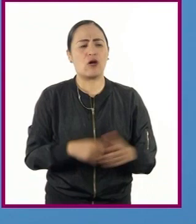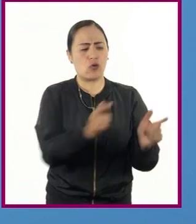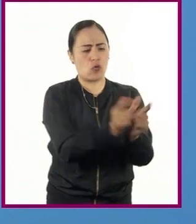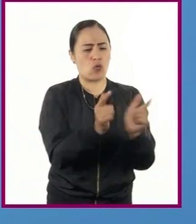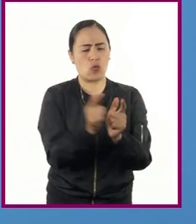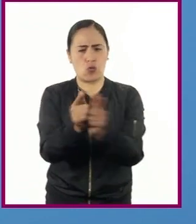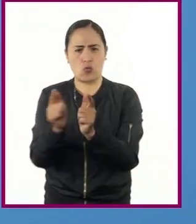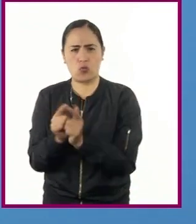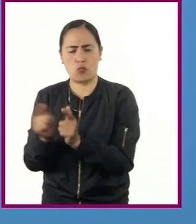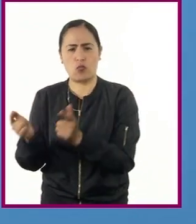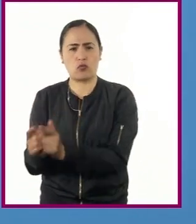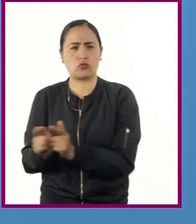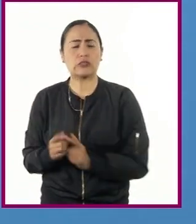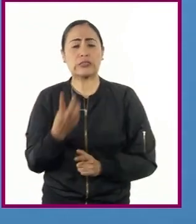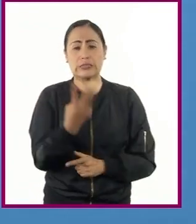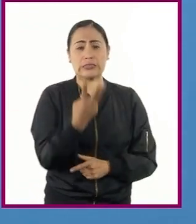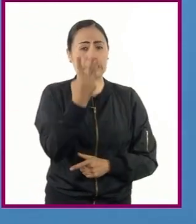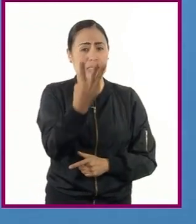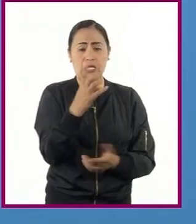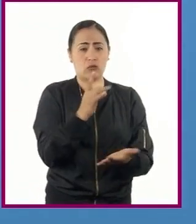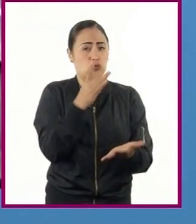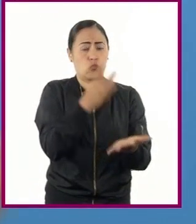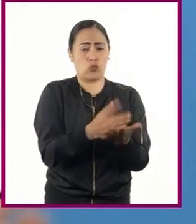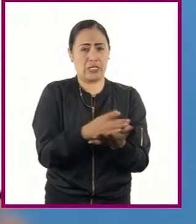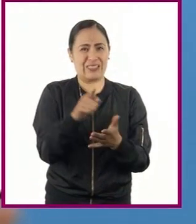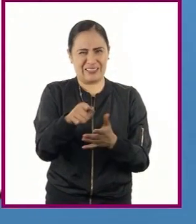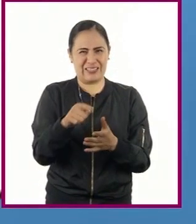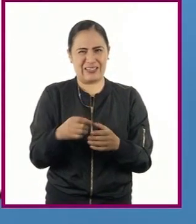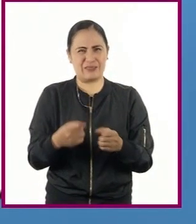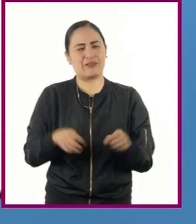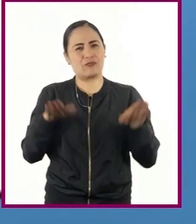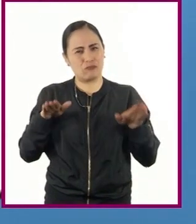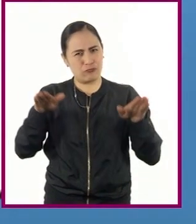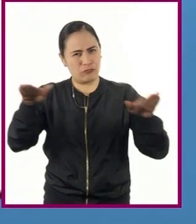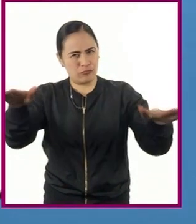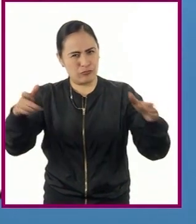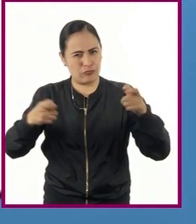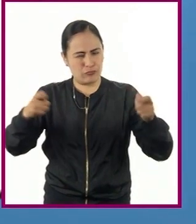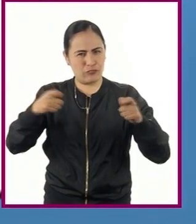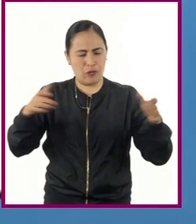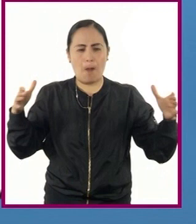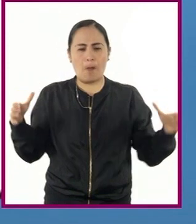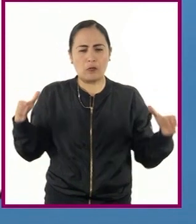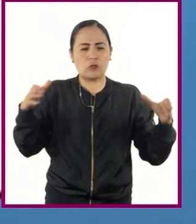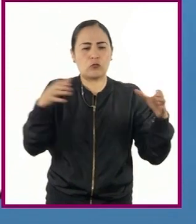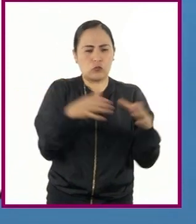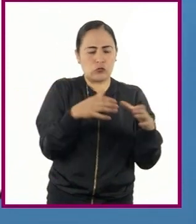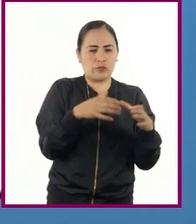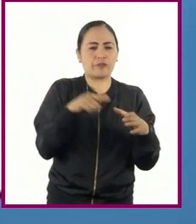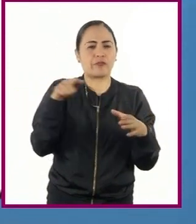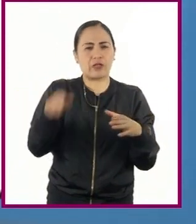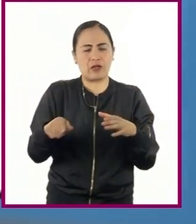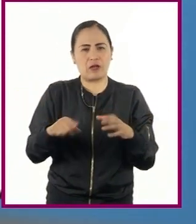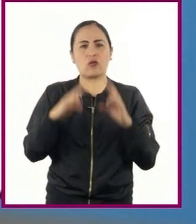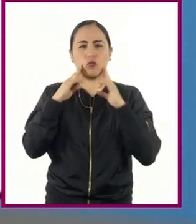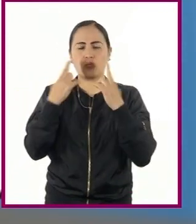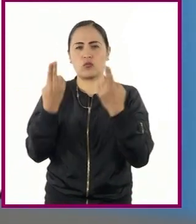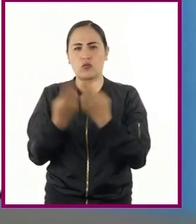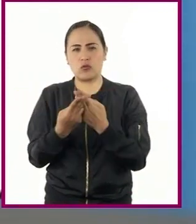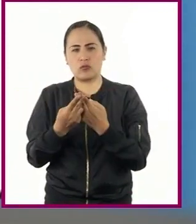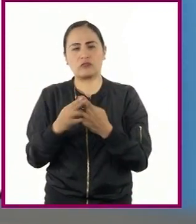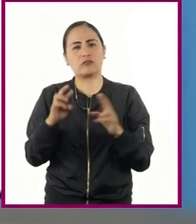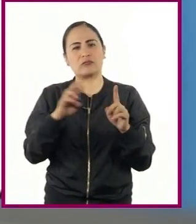compuestos casi exclusivamente de mujeres pilotos, aunque de menor proporción que la Unión de Repúblicas